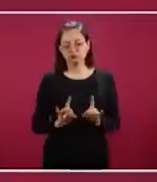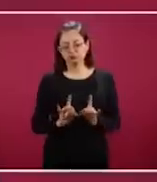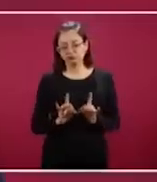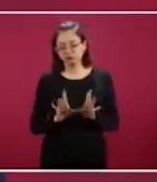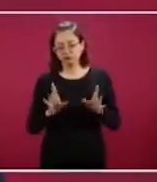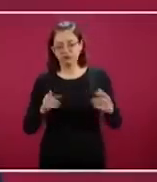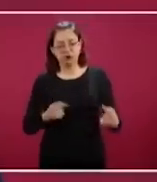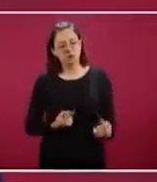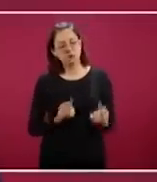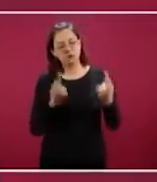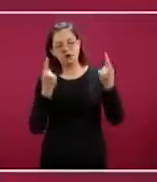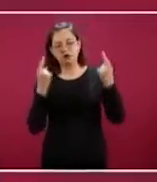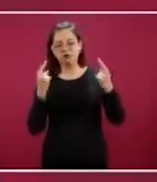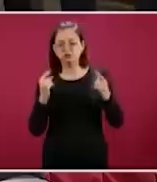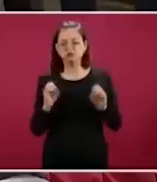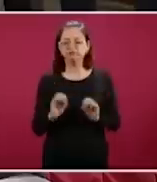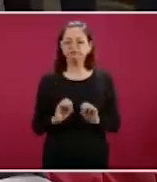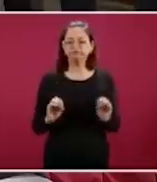discrepancia.